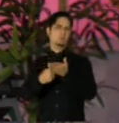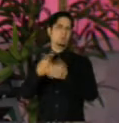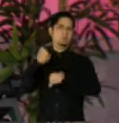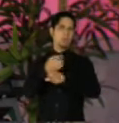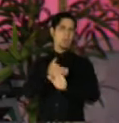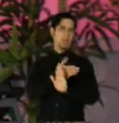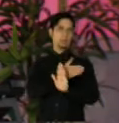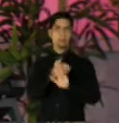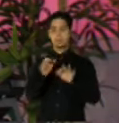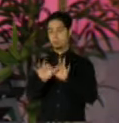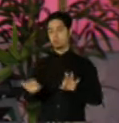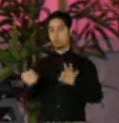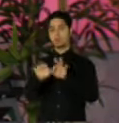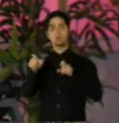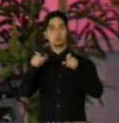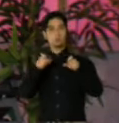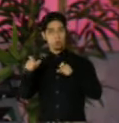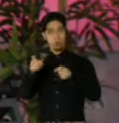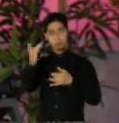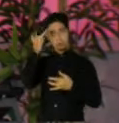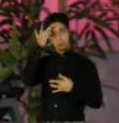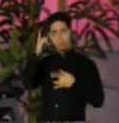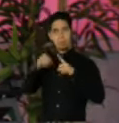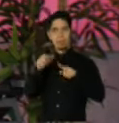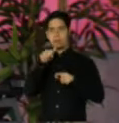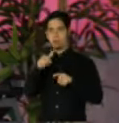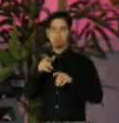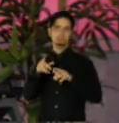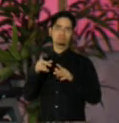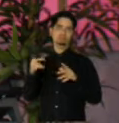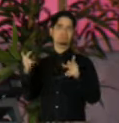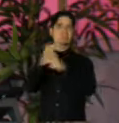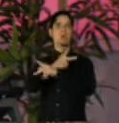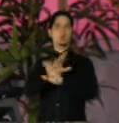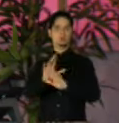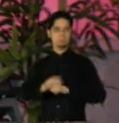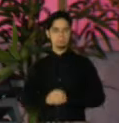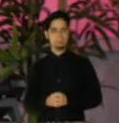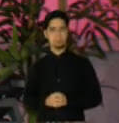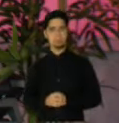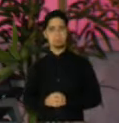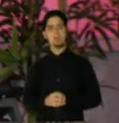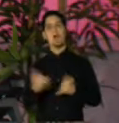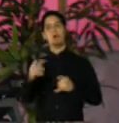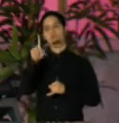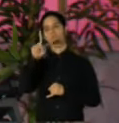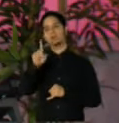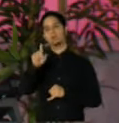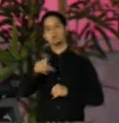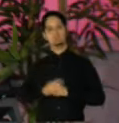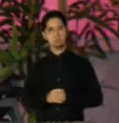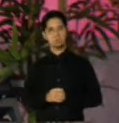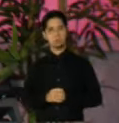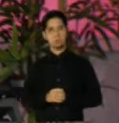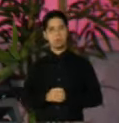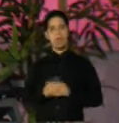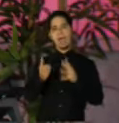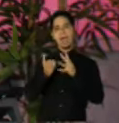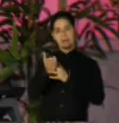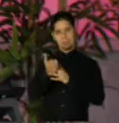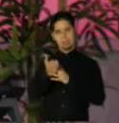control de la condición y evitar que se complique. Pregunto, ¿es posible mediante una receta